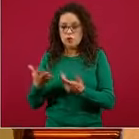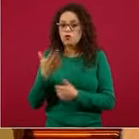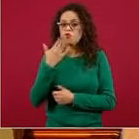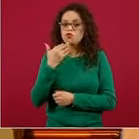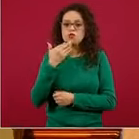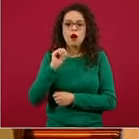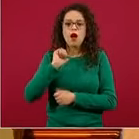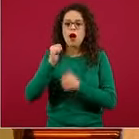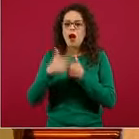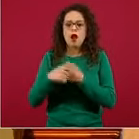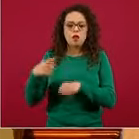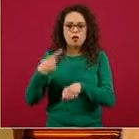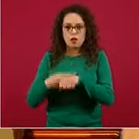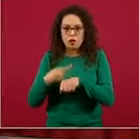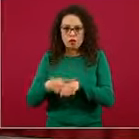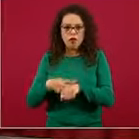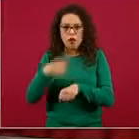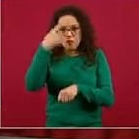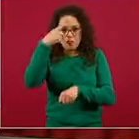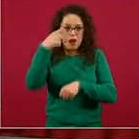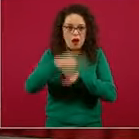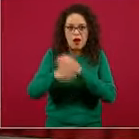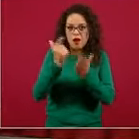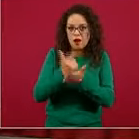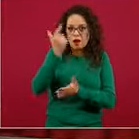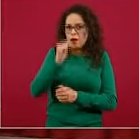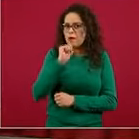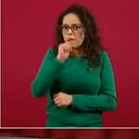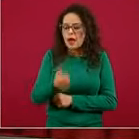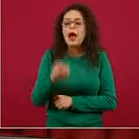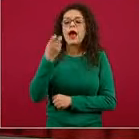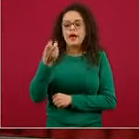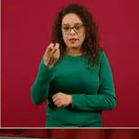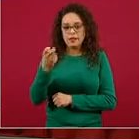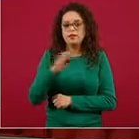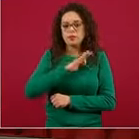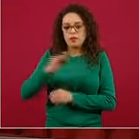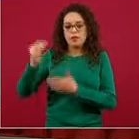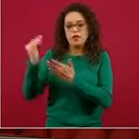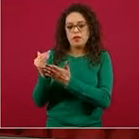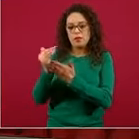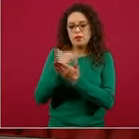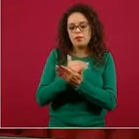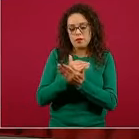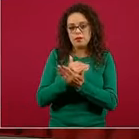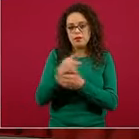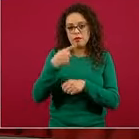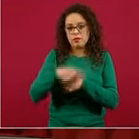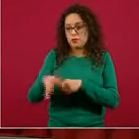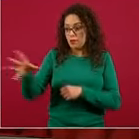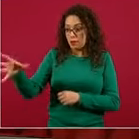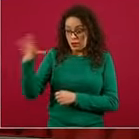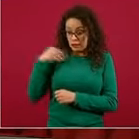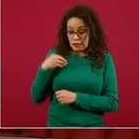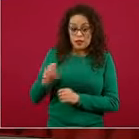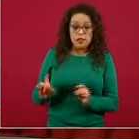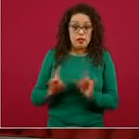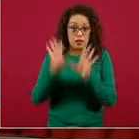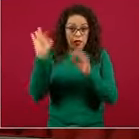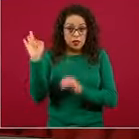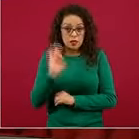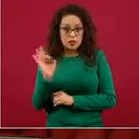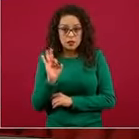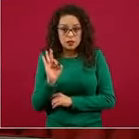pertenezca a ningún grupo de riesgo, por lo tanto se disminuya el riesgo de que si se contagia y se enferma pueda en un